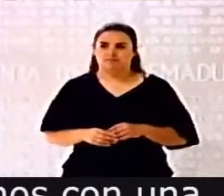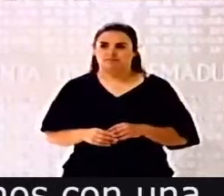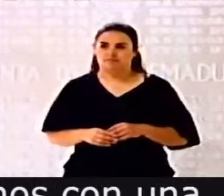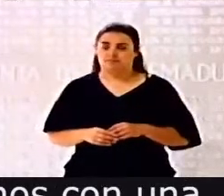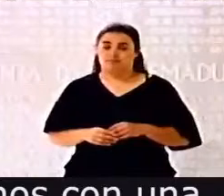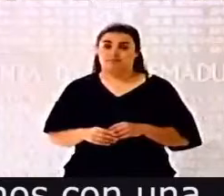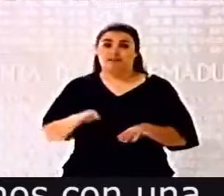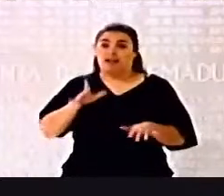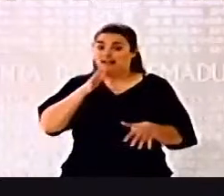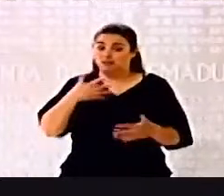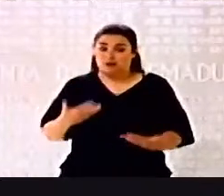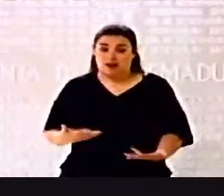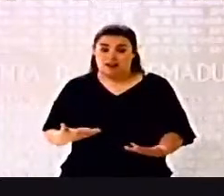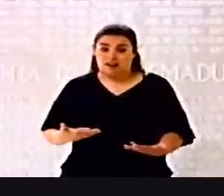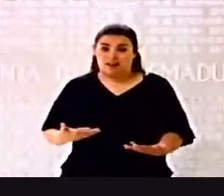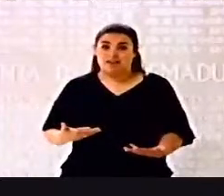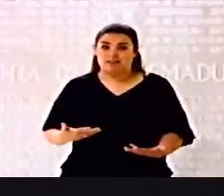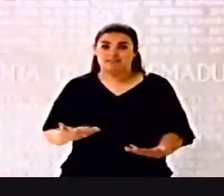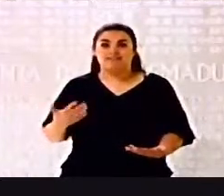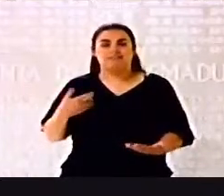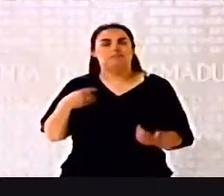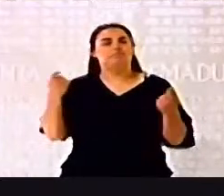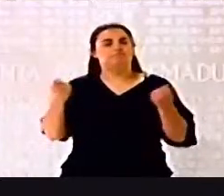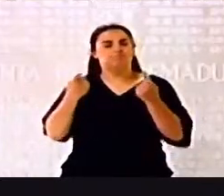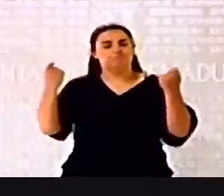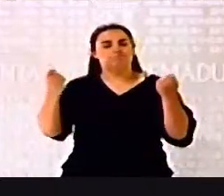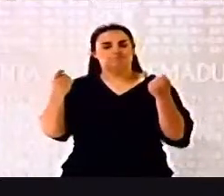A día de hoy tenemos que celebrar